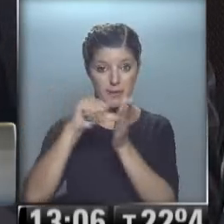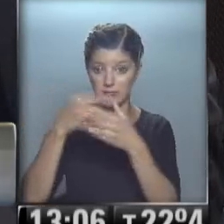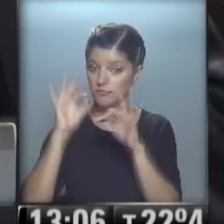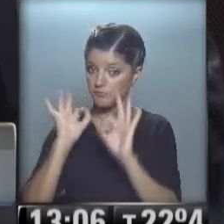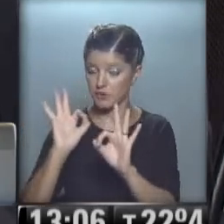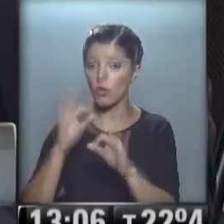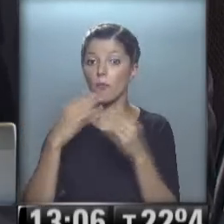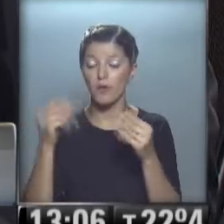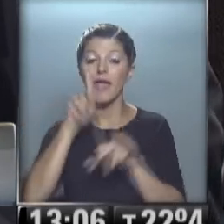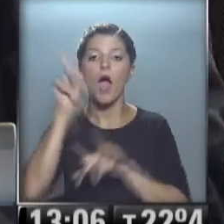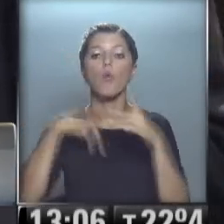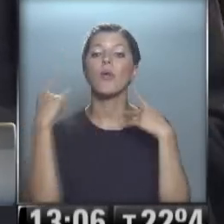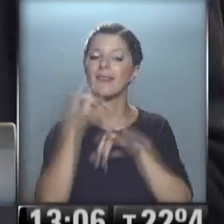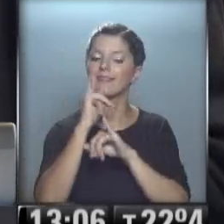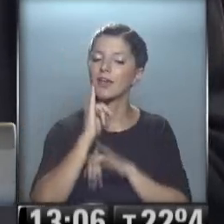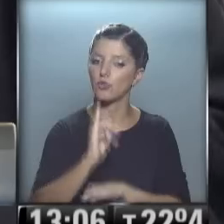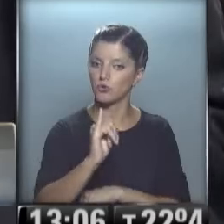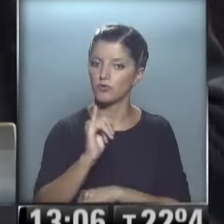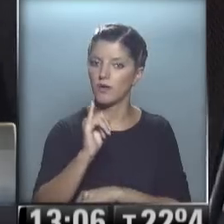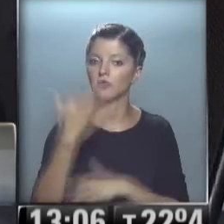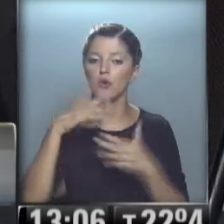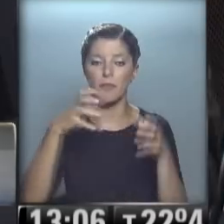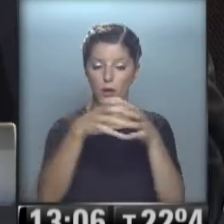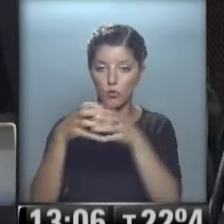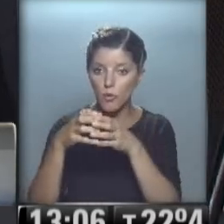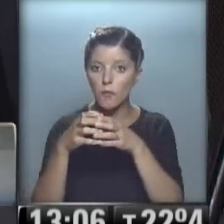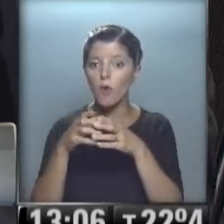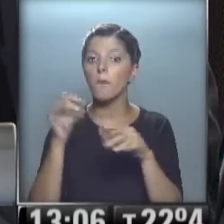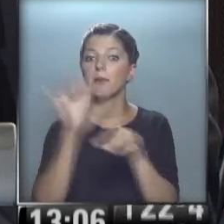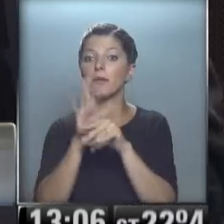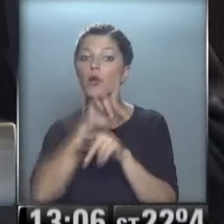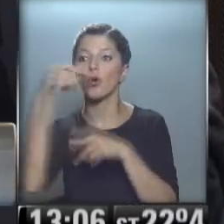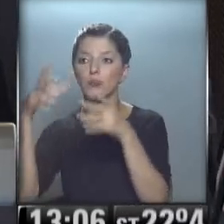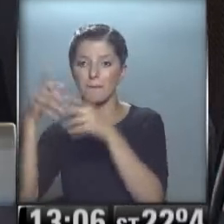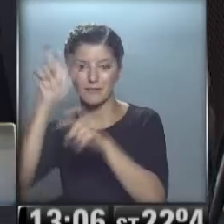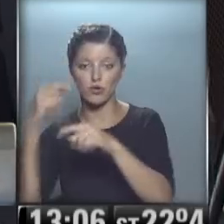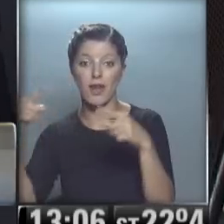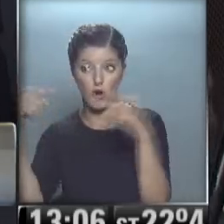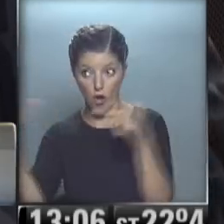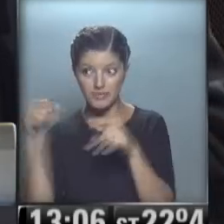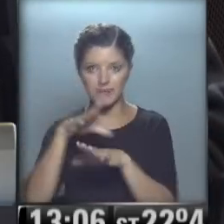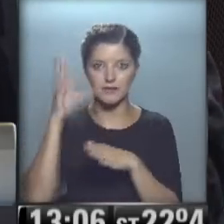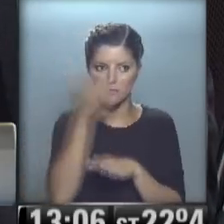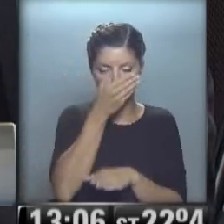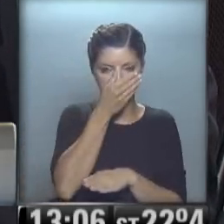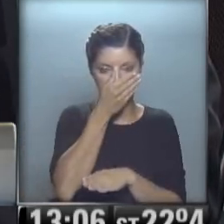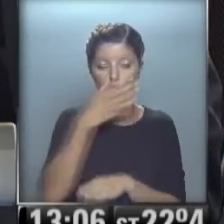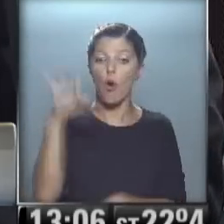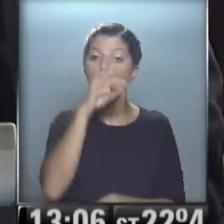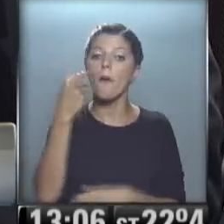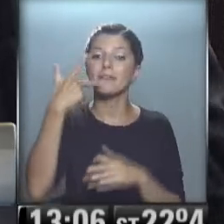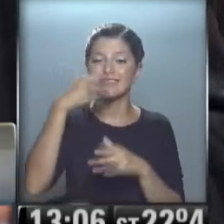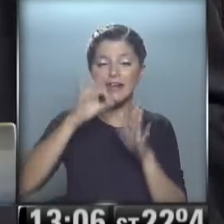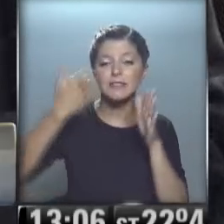la aparición de denuncias de milicias que estarían secuestrando opositores. Hay denunciados más de 30